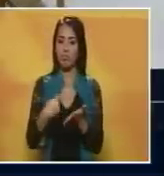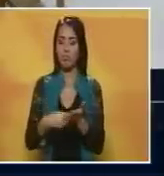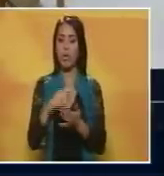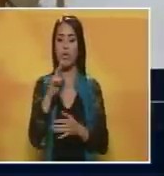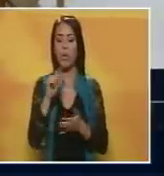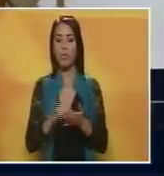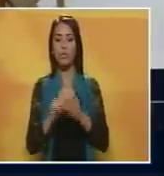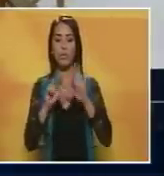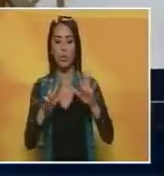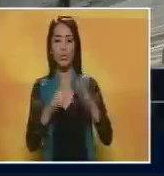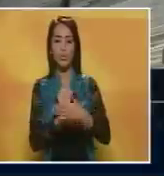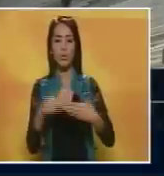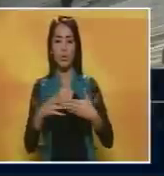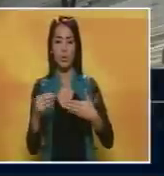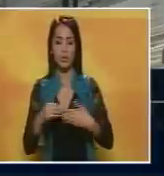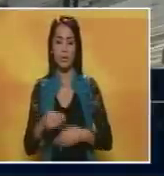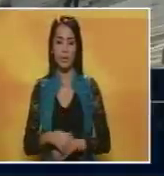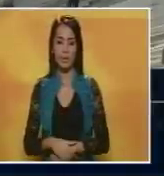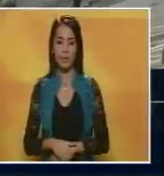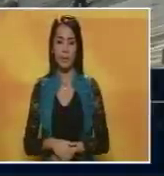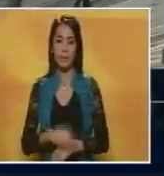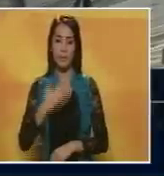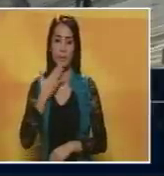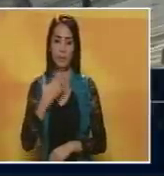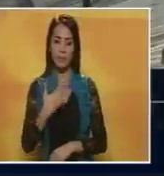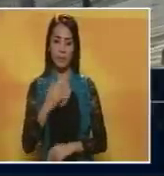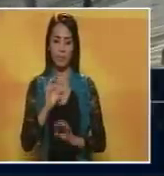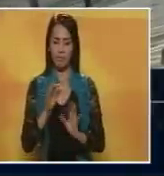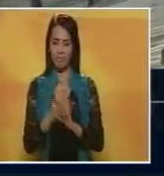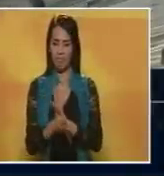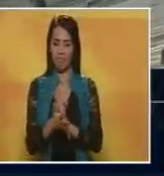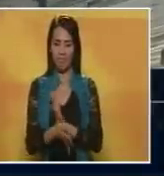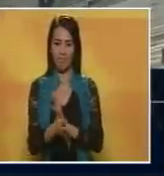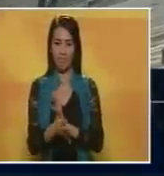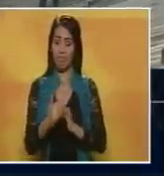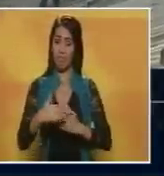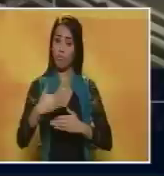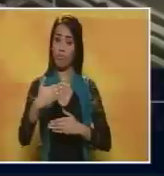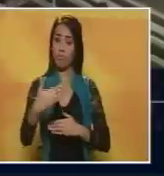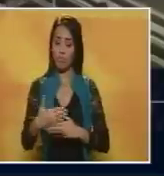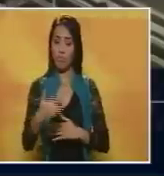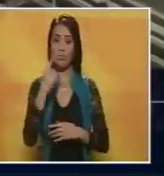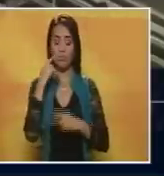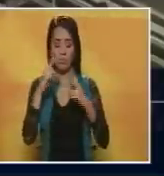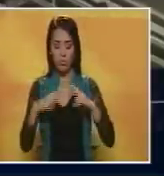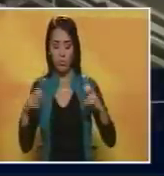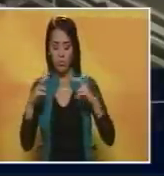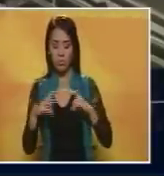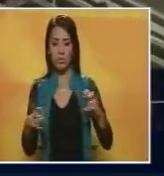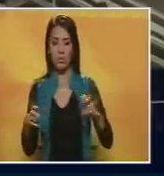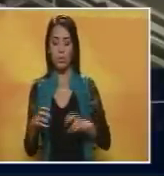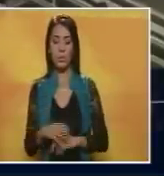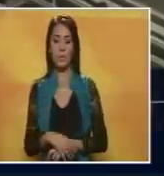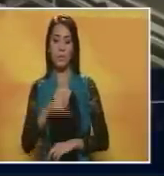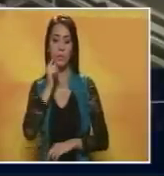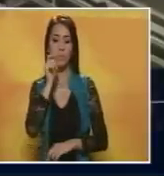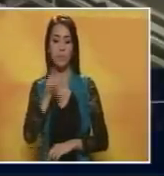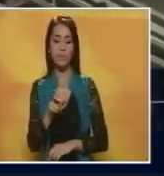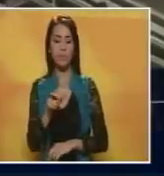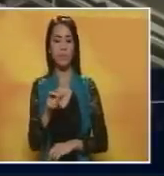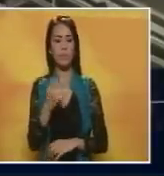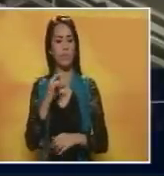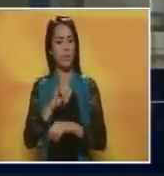2.8 millones de dólares la solicitud surge tras la prórroga de la investigación a temer por supuesto fraude